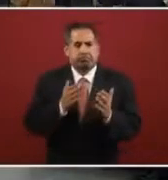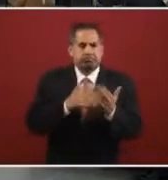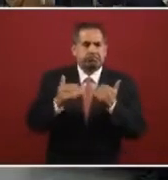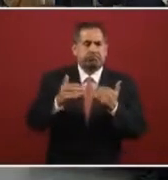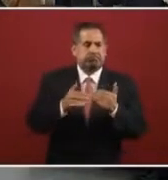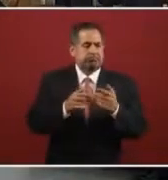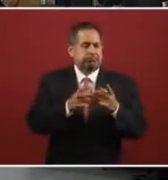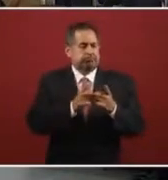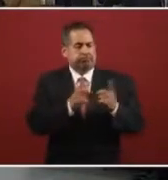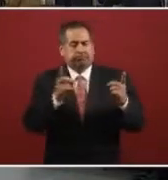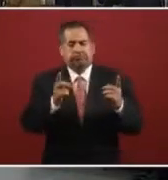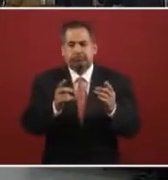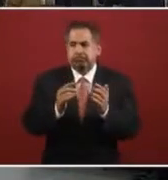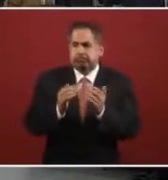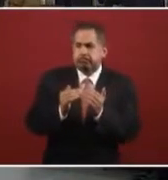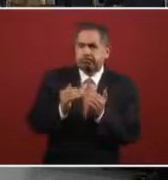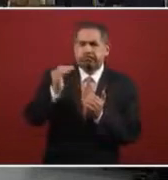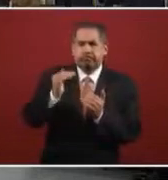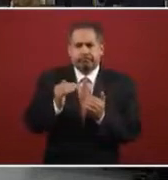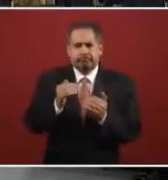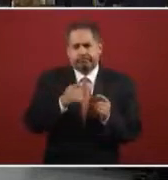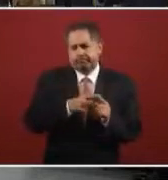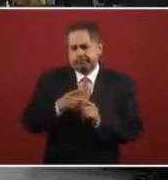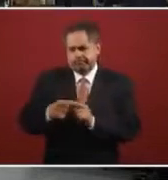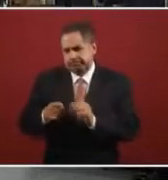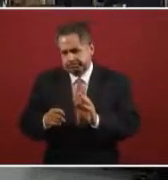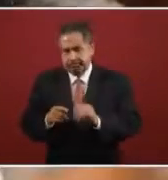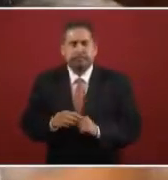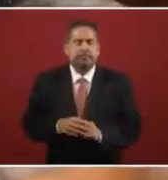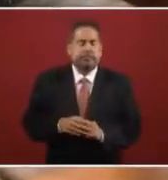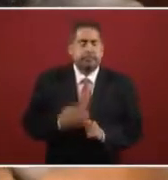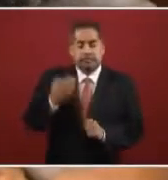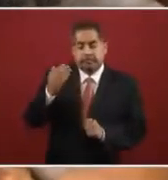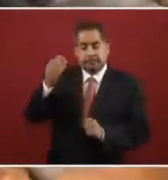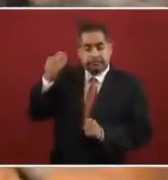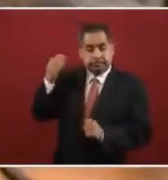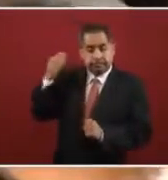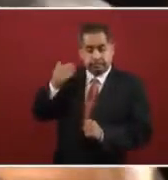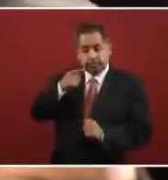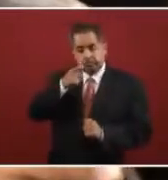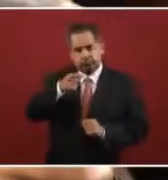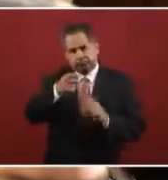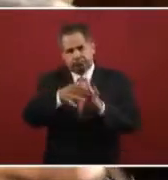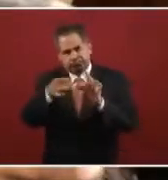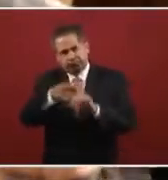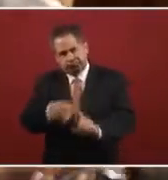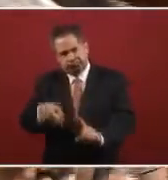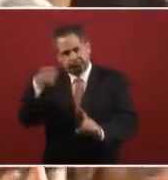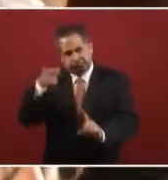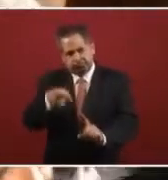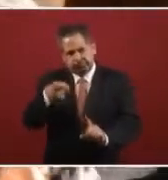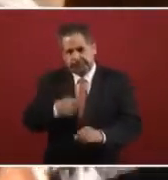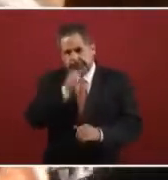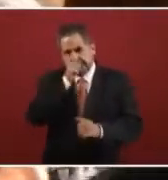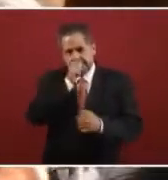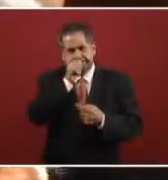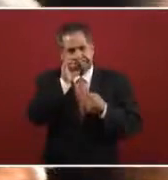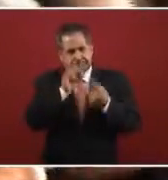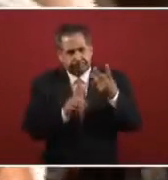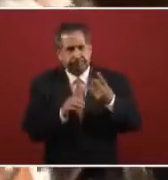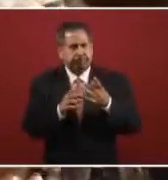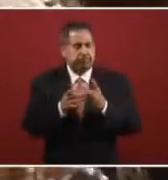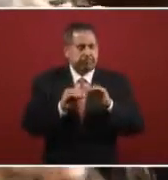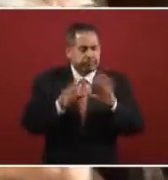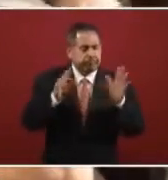temas recurrentes en distintos momentos, So el día de la regarding semana pasada development, hablaba usted de manera enfática de los indicadores que arrojarían